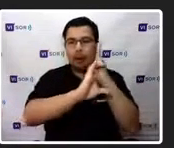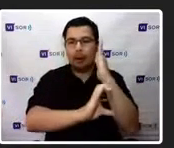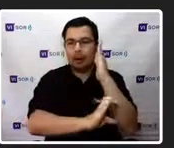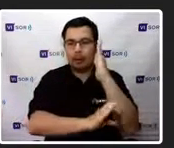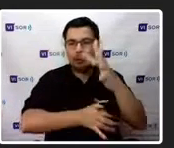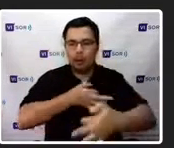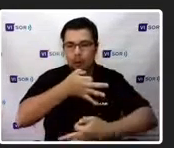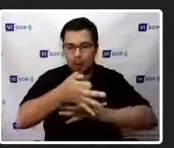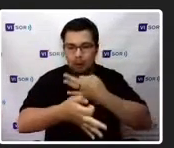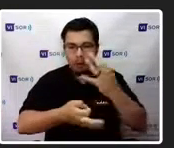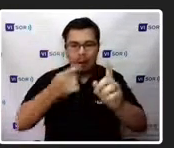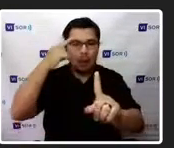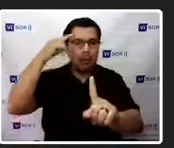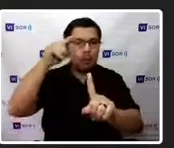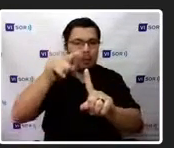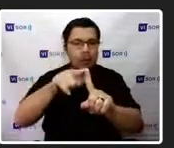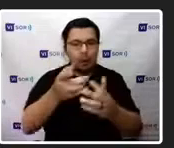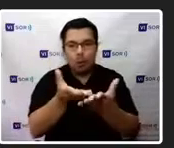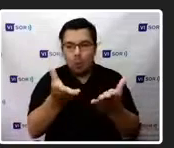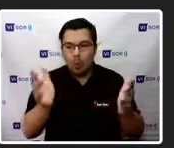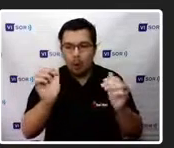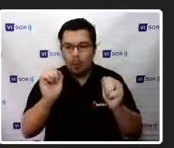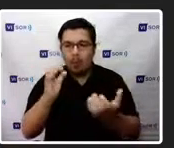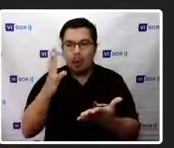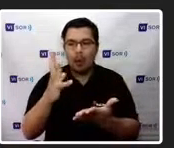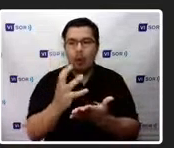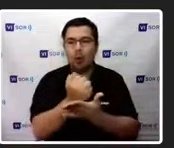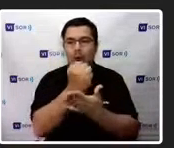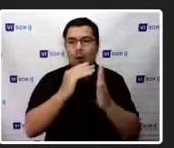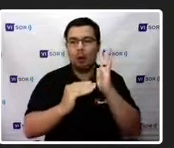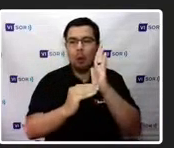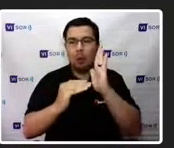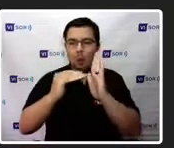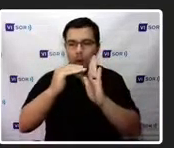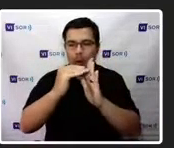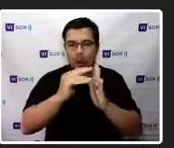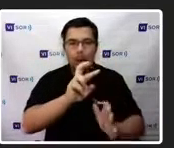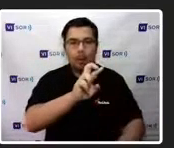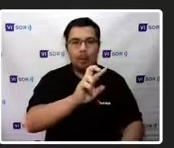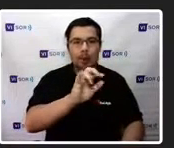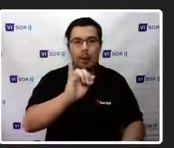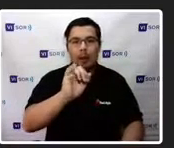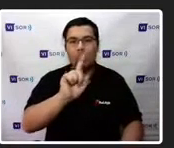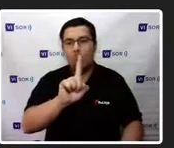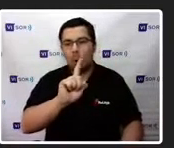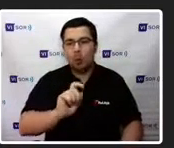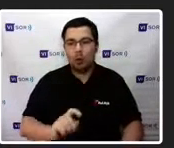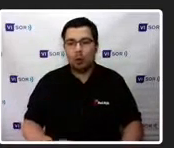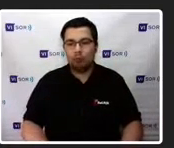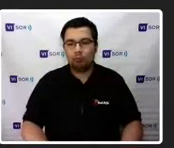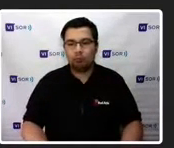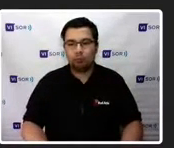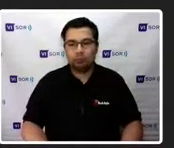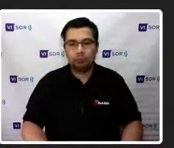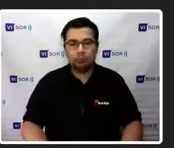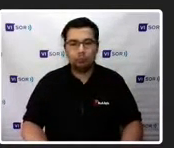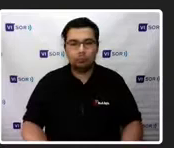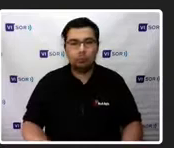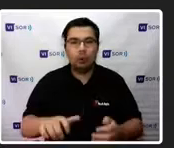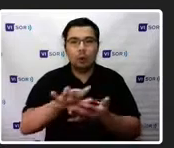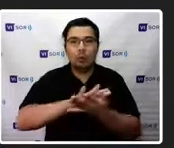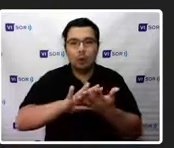acá es que ustedes puedan lograr un nivel de idioma B1, ¿no es cierto?, en el cuadro común europeo, que les